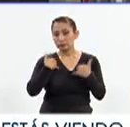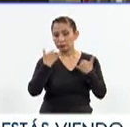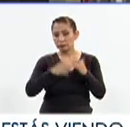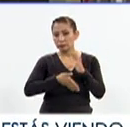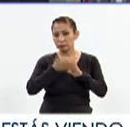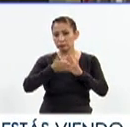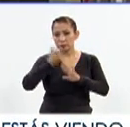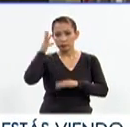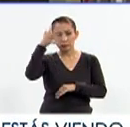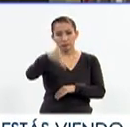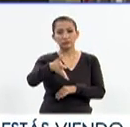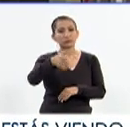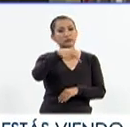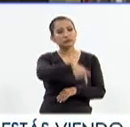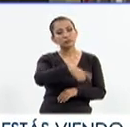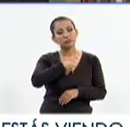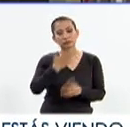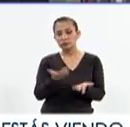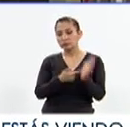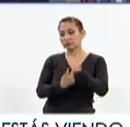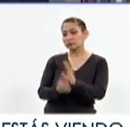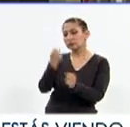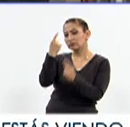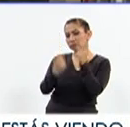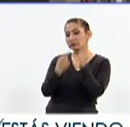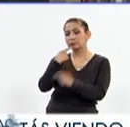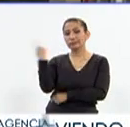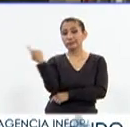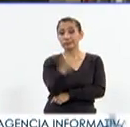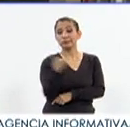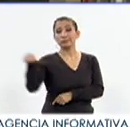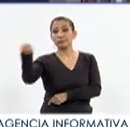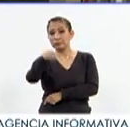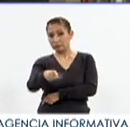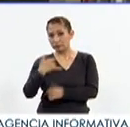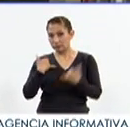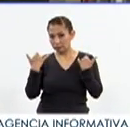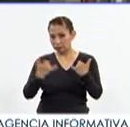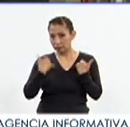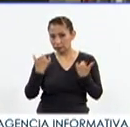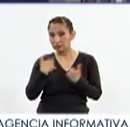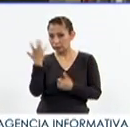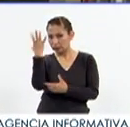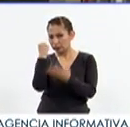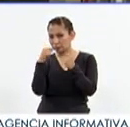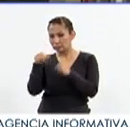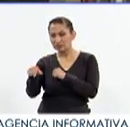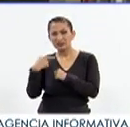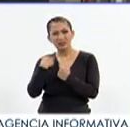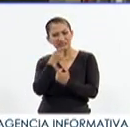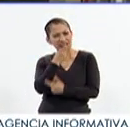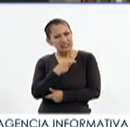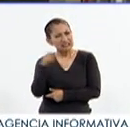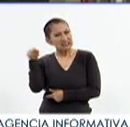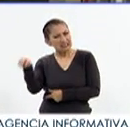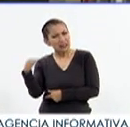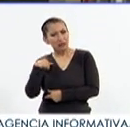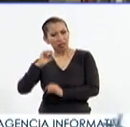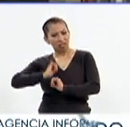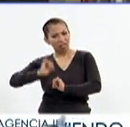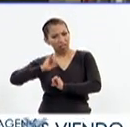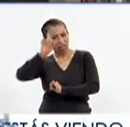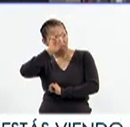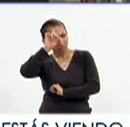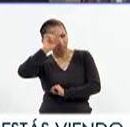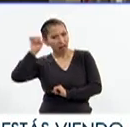Jóvenes Construyendo el Futuro, donde se han presentado algunas denuncias por parte de los jóvenes o aprendices, donde mencionan que tutores